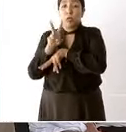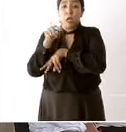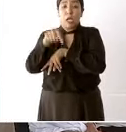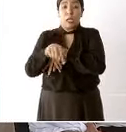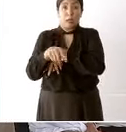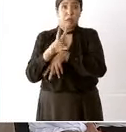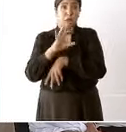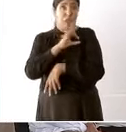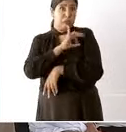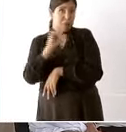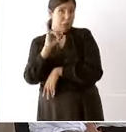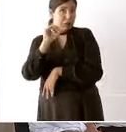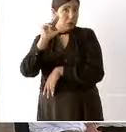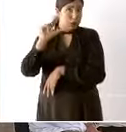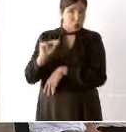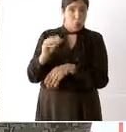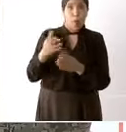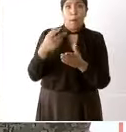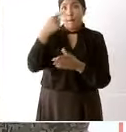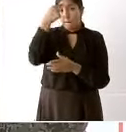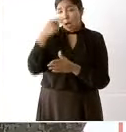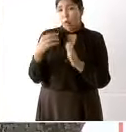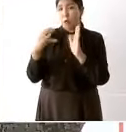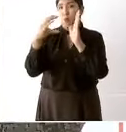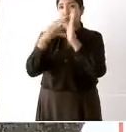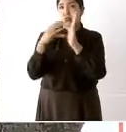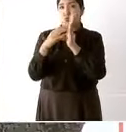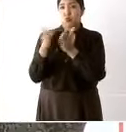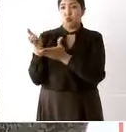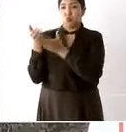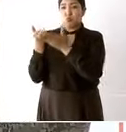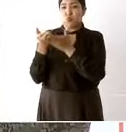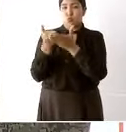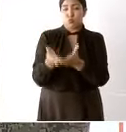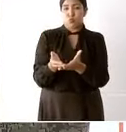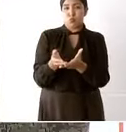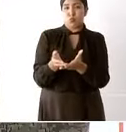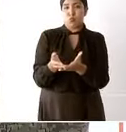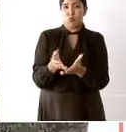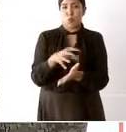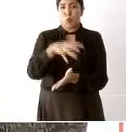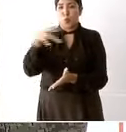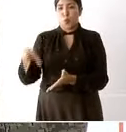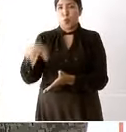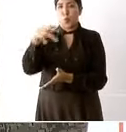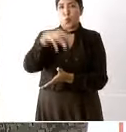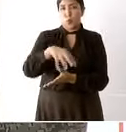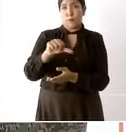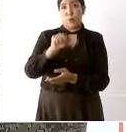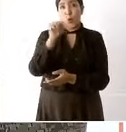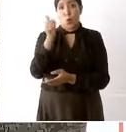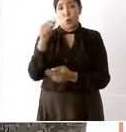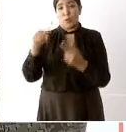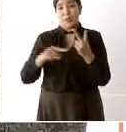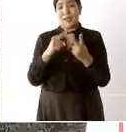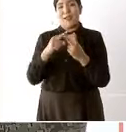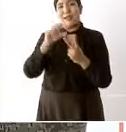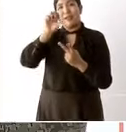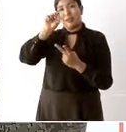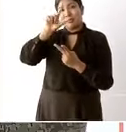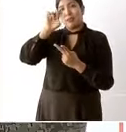contenedores aquí en Coatzacoalcos. Igualmente en Salina Cruz se va a hacer otra, también a través de